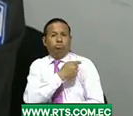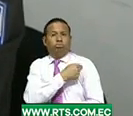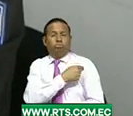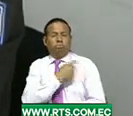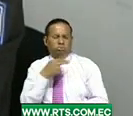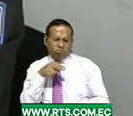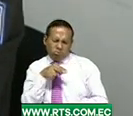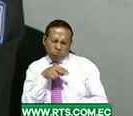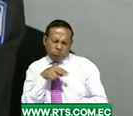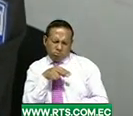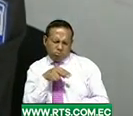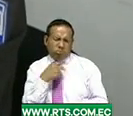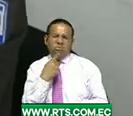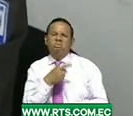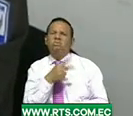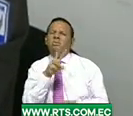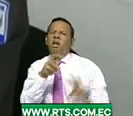figuraría es